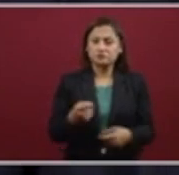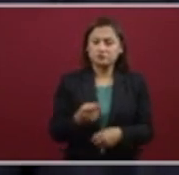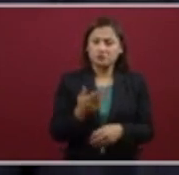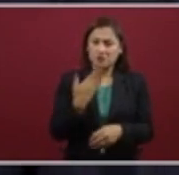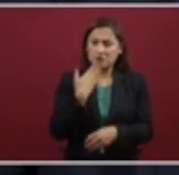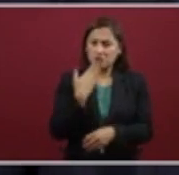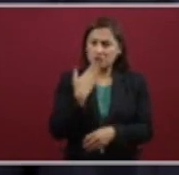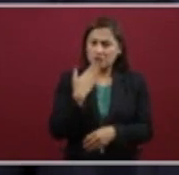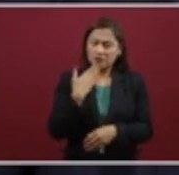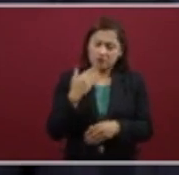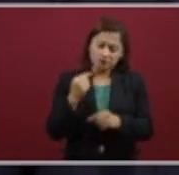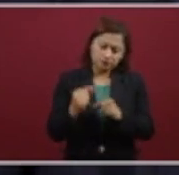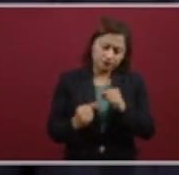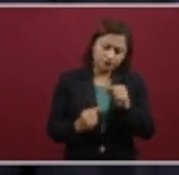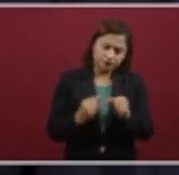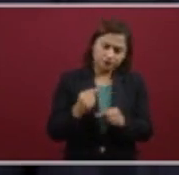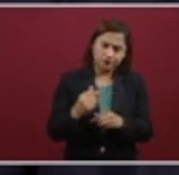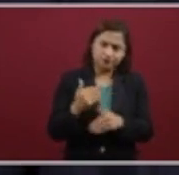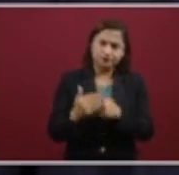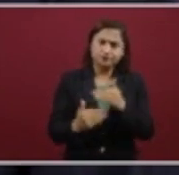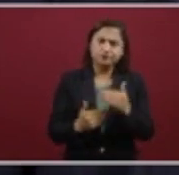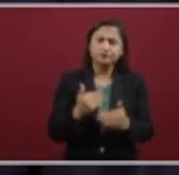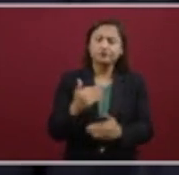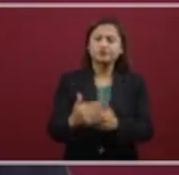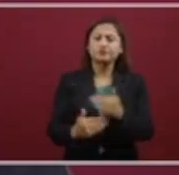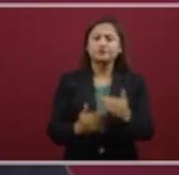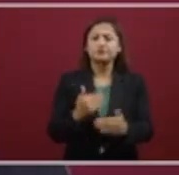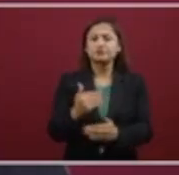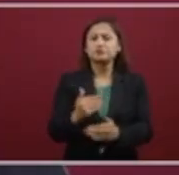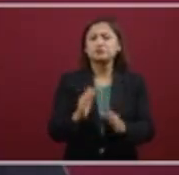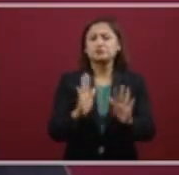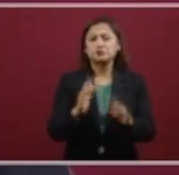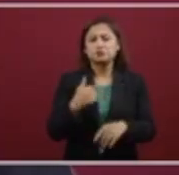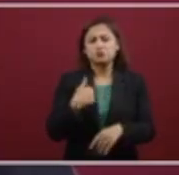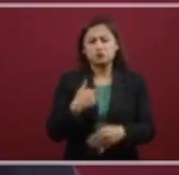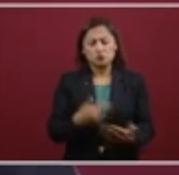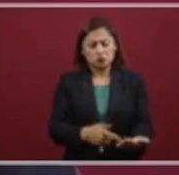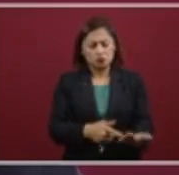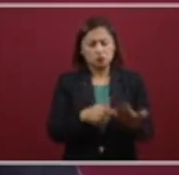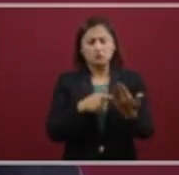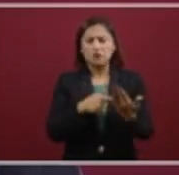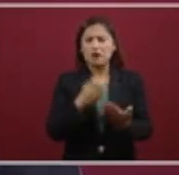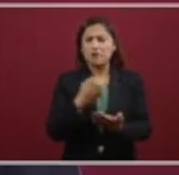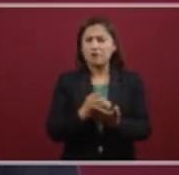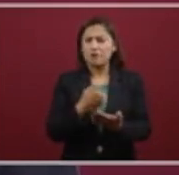Tengo elementos para decir que está bien la economía.